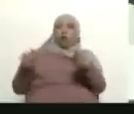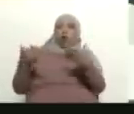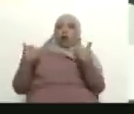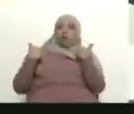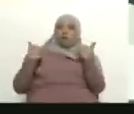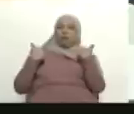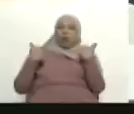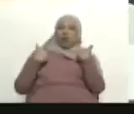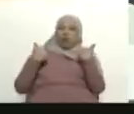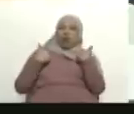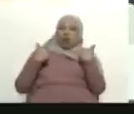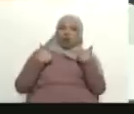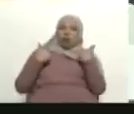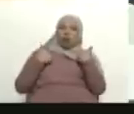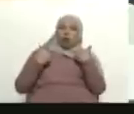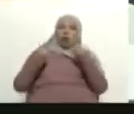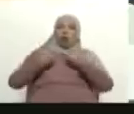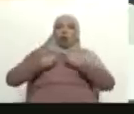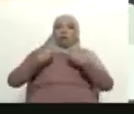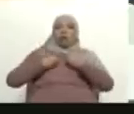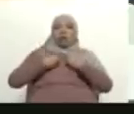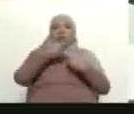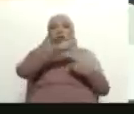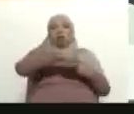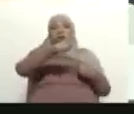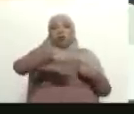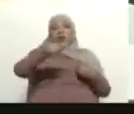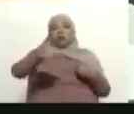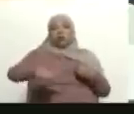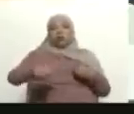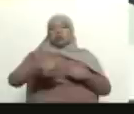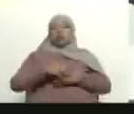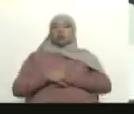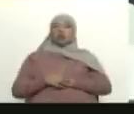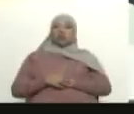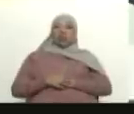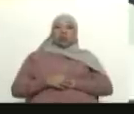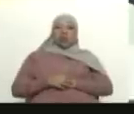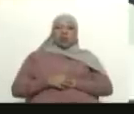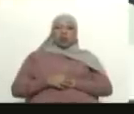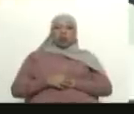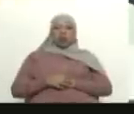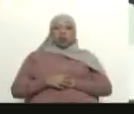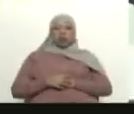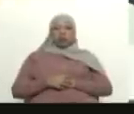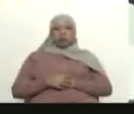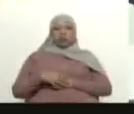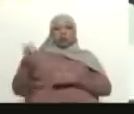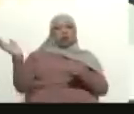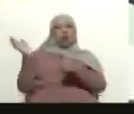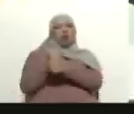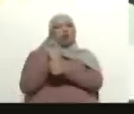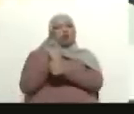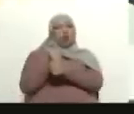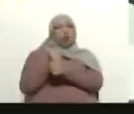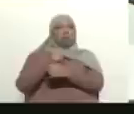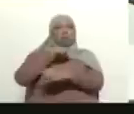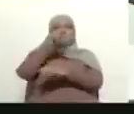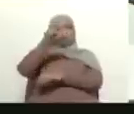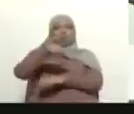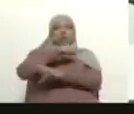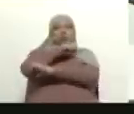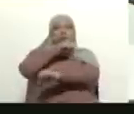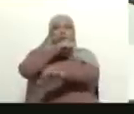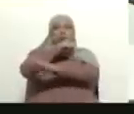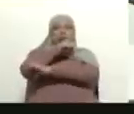afectado gravemente la vida de los ciudadanos y las ciudadanas. El hallazgo se produjo en